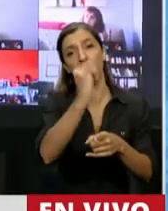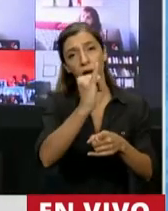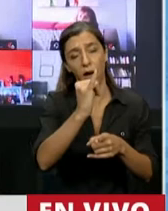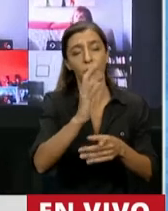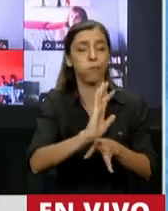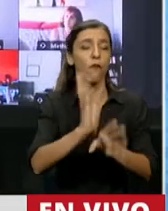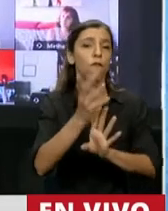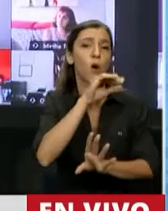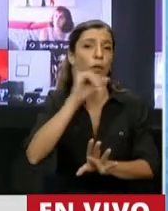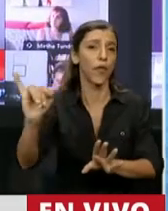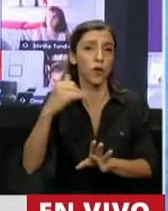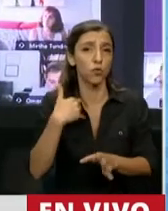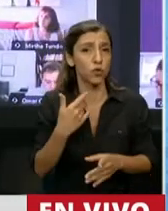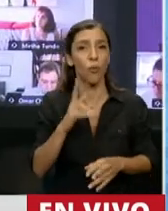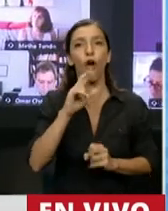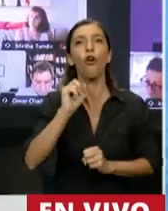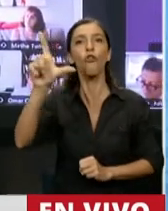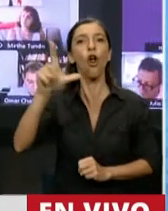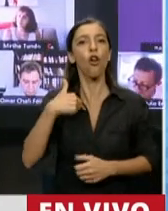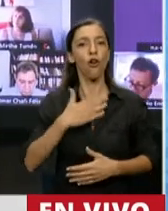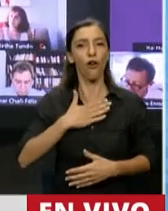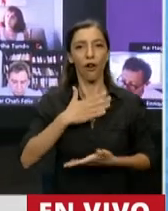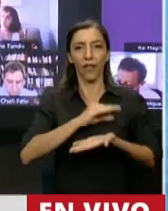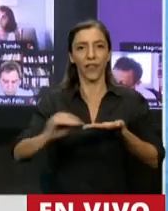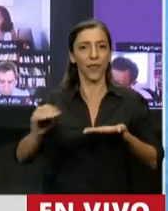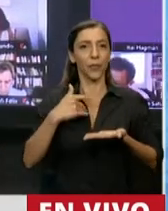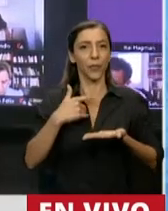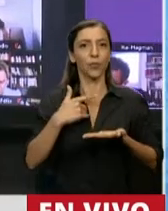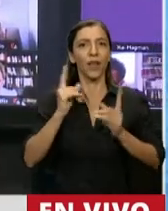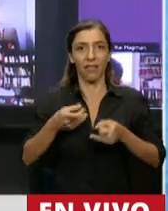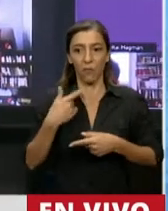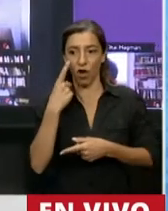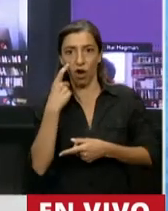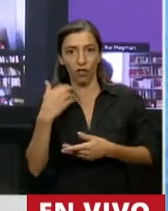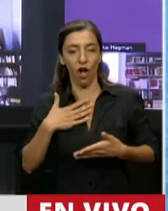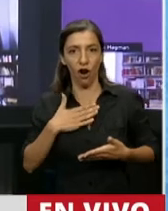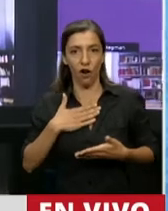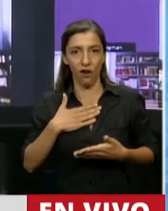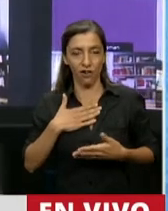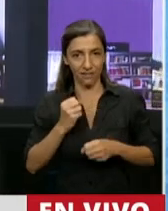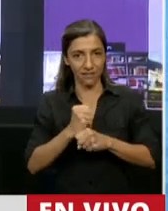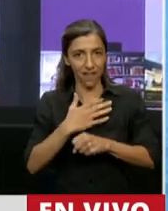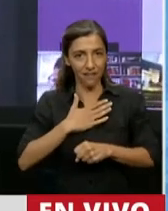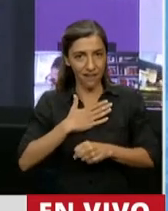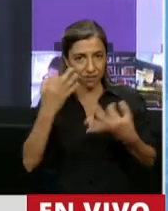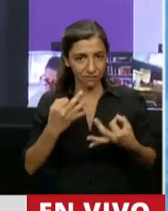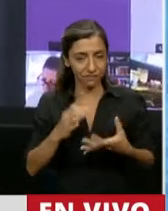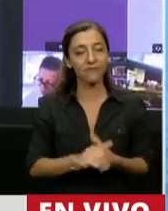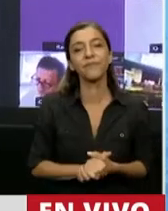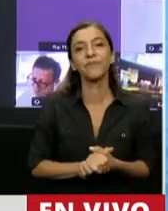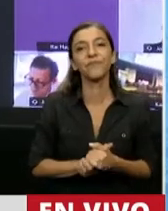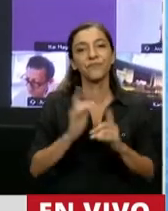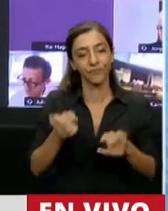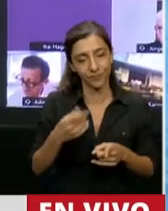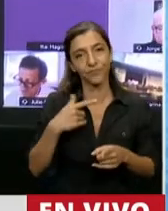y controladora del Poder Ejecutivo. Tampoco fueron tratados ninguno de los proyectos que sobre violencia institucional, acá